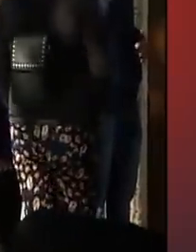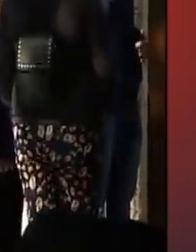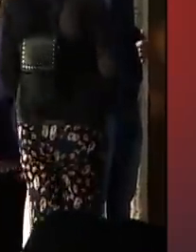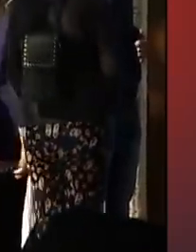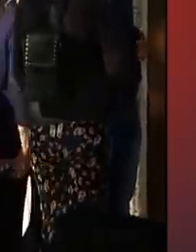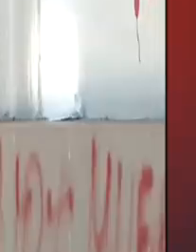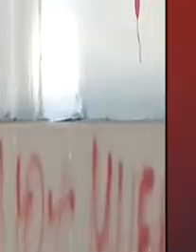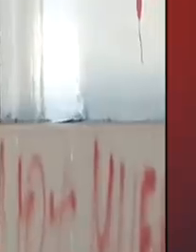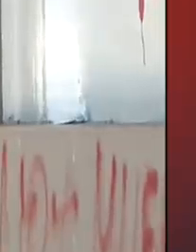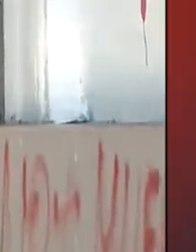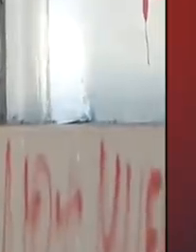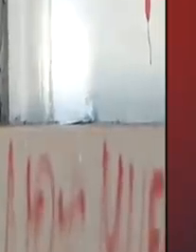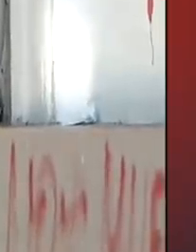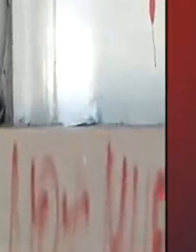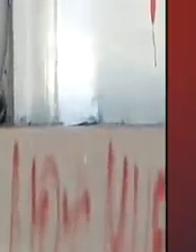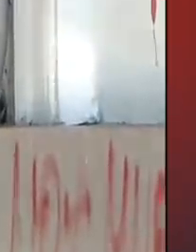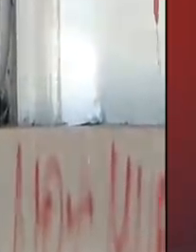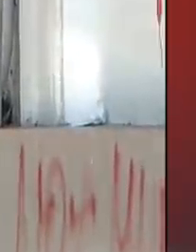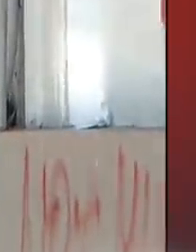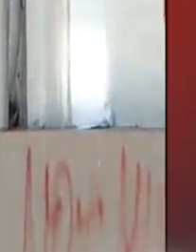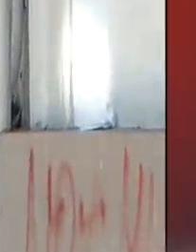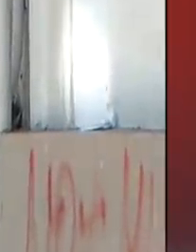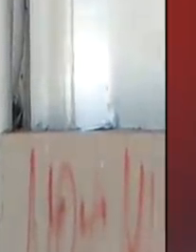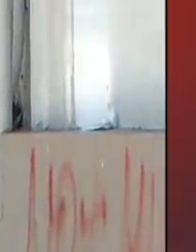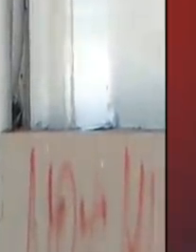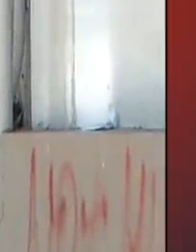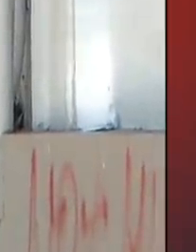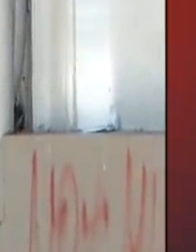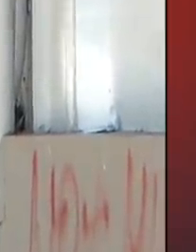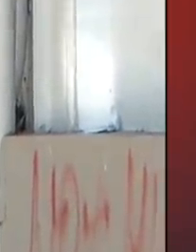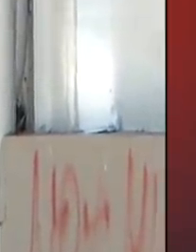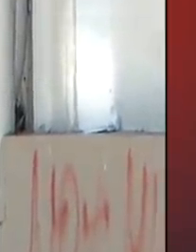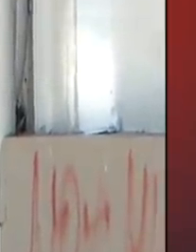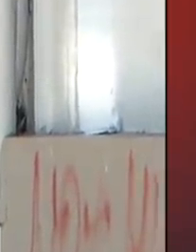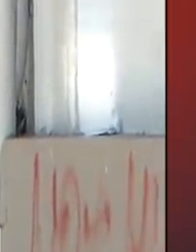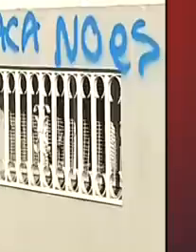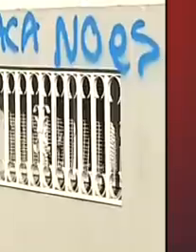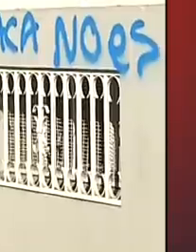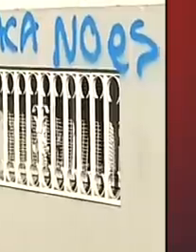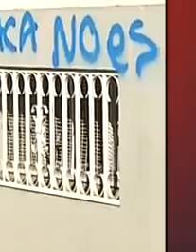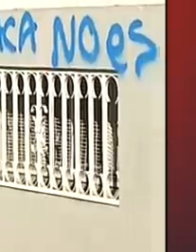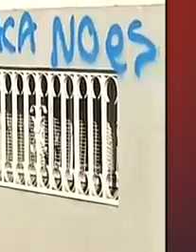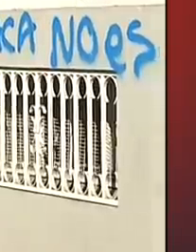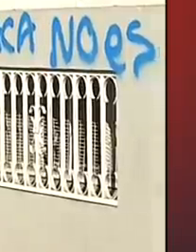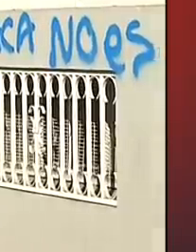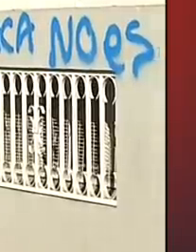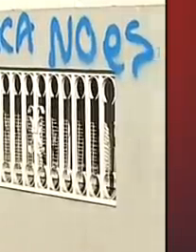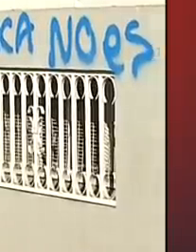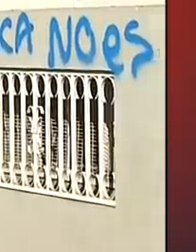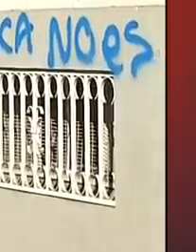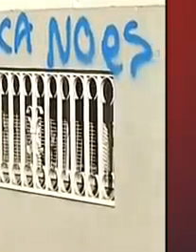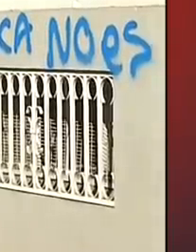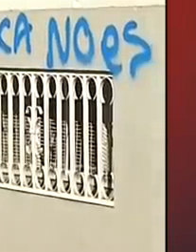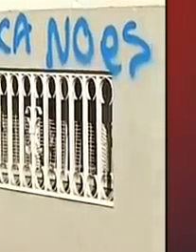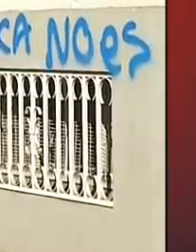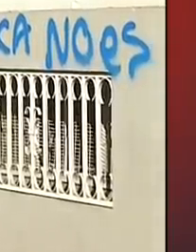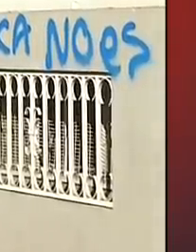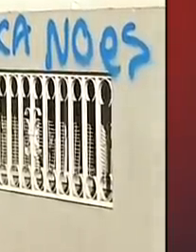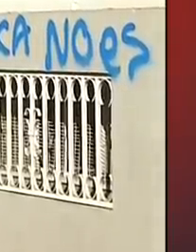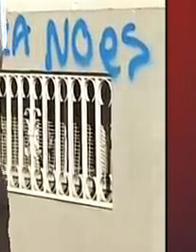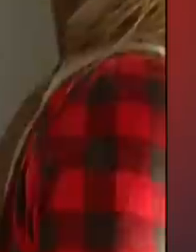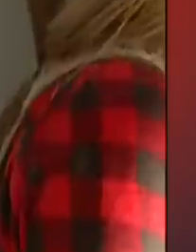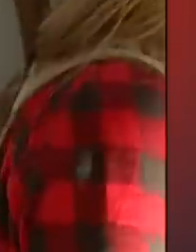algunos cambios, no son tan fáciles de visualizar, así, ¿verdad? Pero de todas maneras vamos a intentar